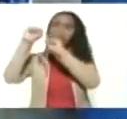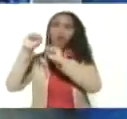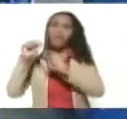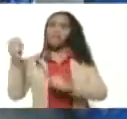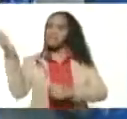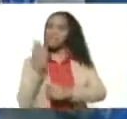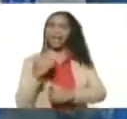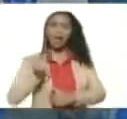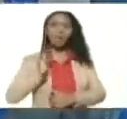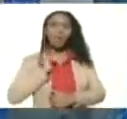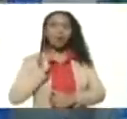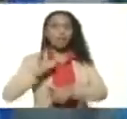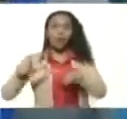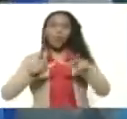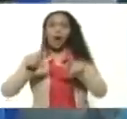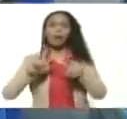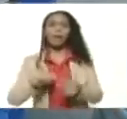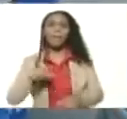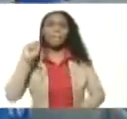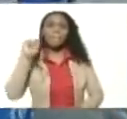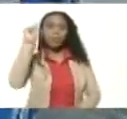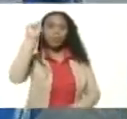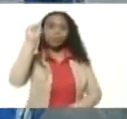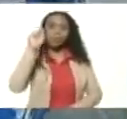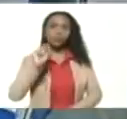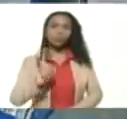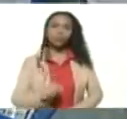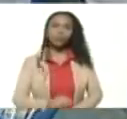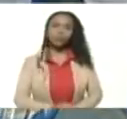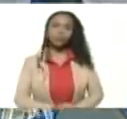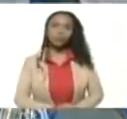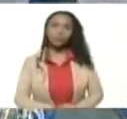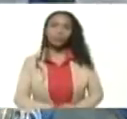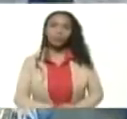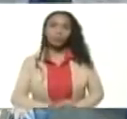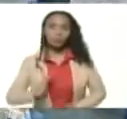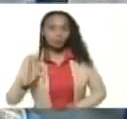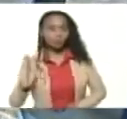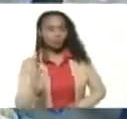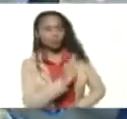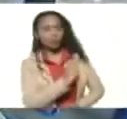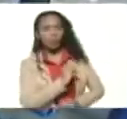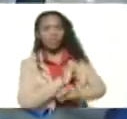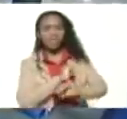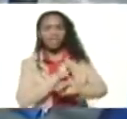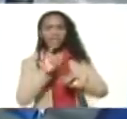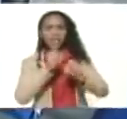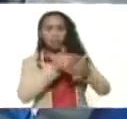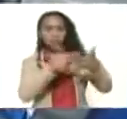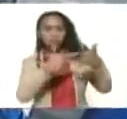donde vengan. Punto. Y aparte, fin